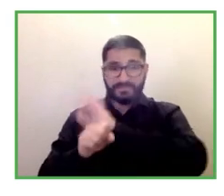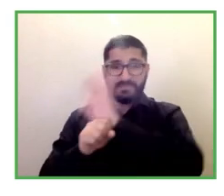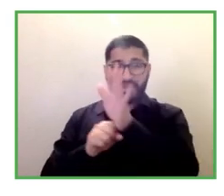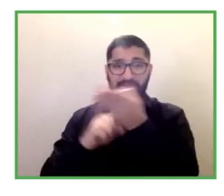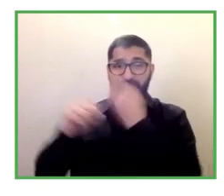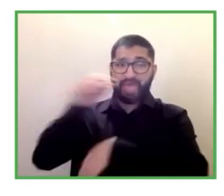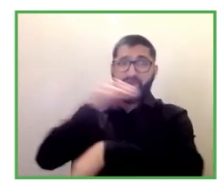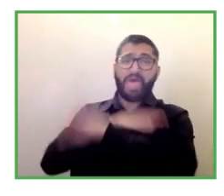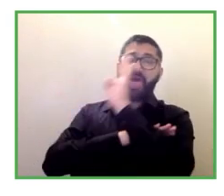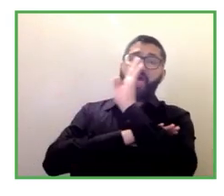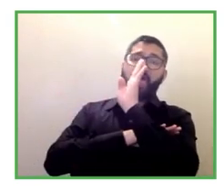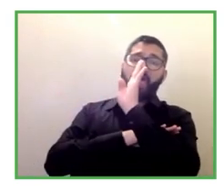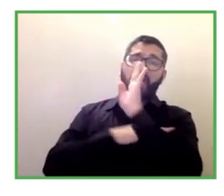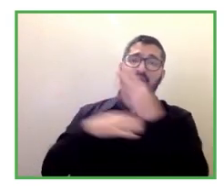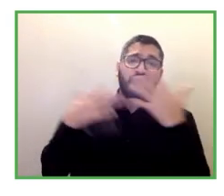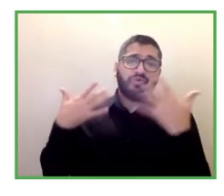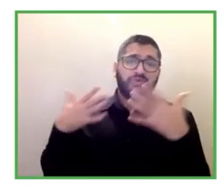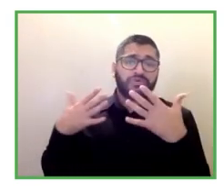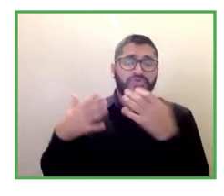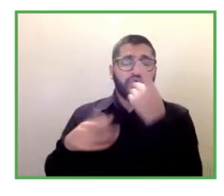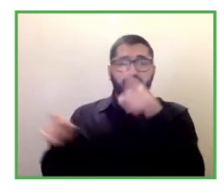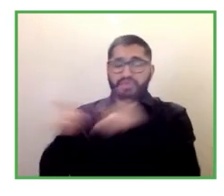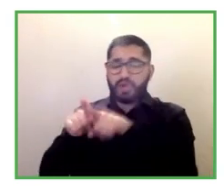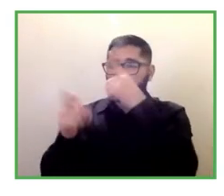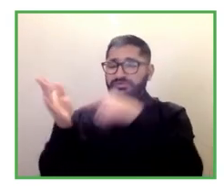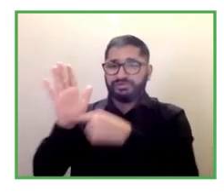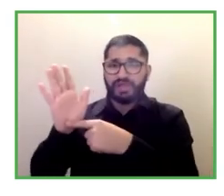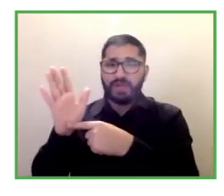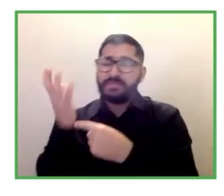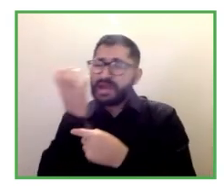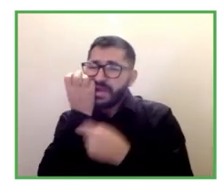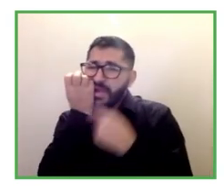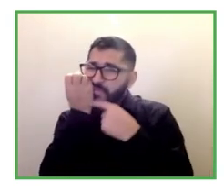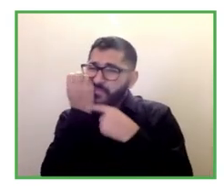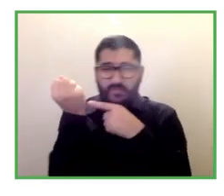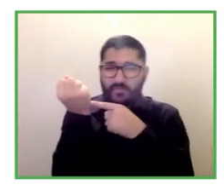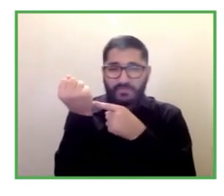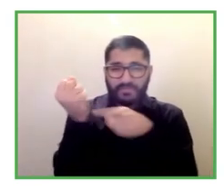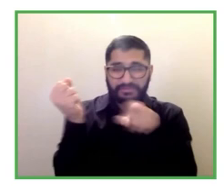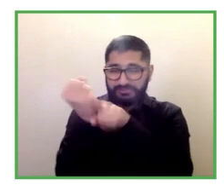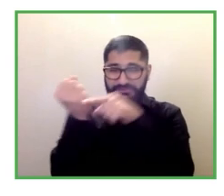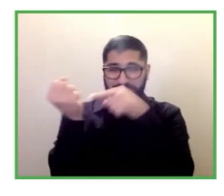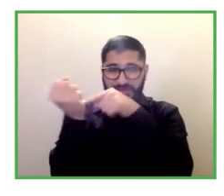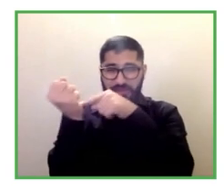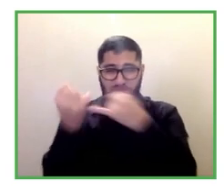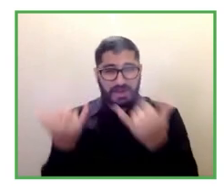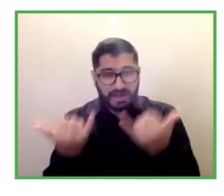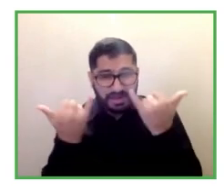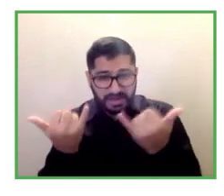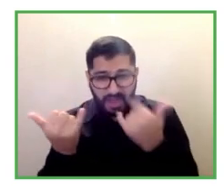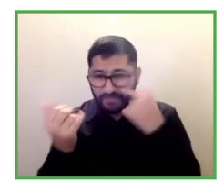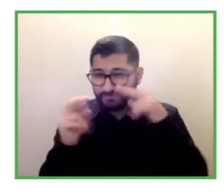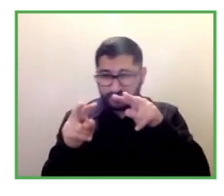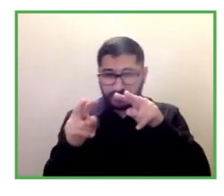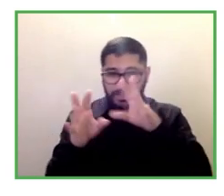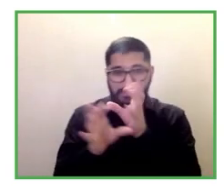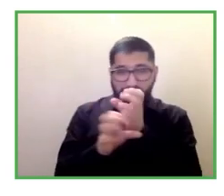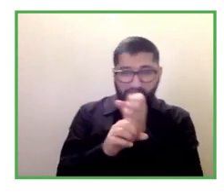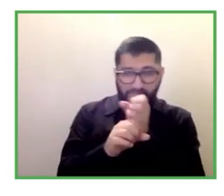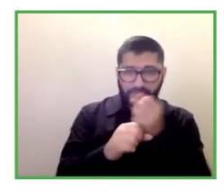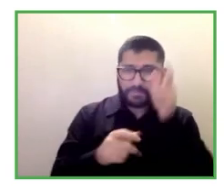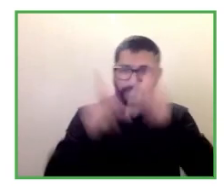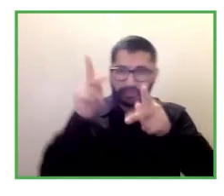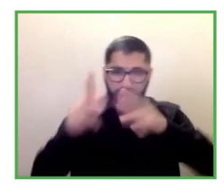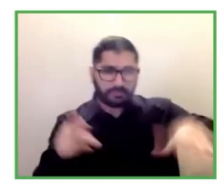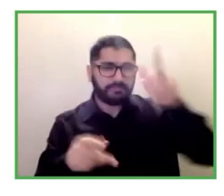limones, pero me parece que lo que hemos visto acá es que hay muchas personas que saben hacer buena limonada, que sacan realmente